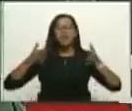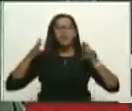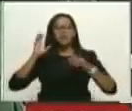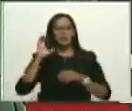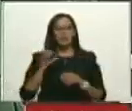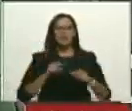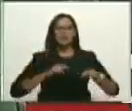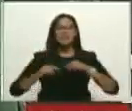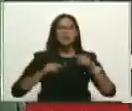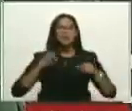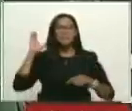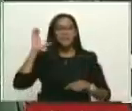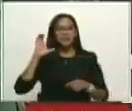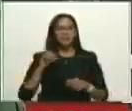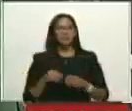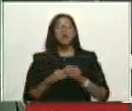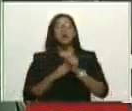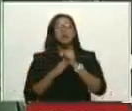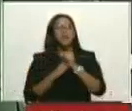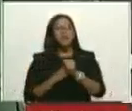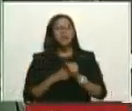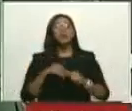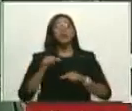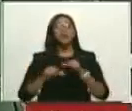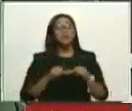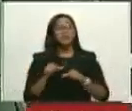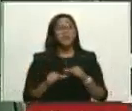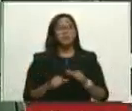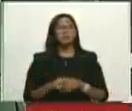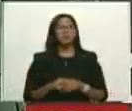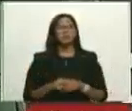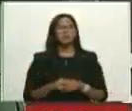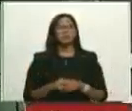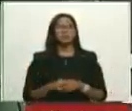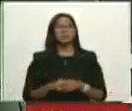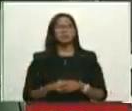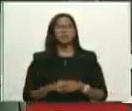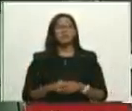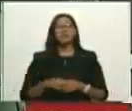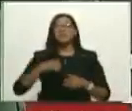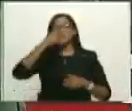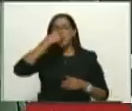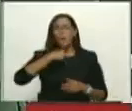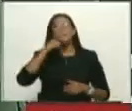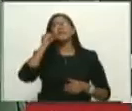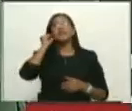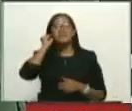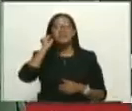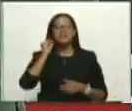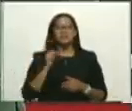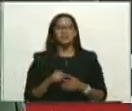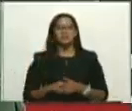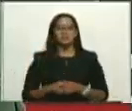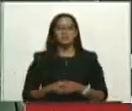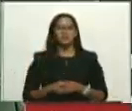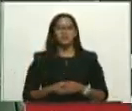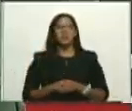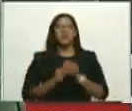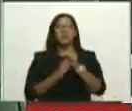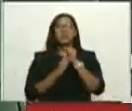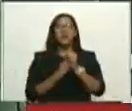un país. Es un liderazgo colectivo, en este caso de millones de hombres y de mujeres. No es un